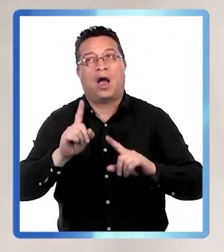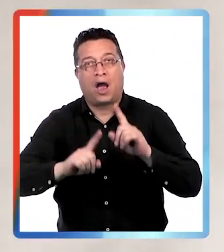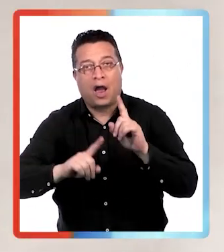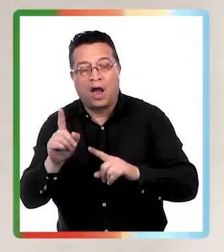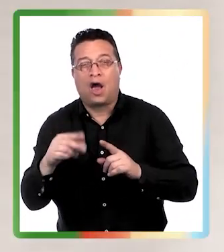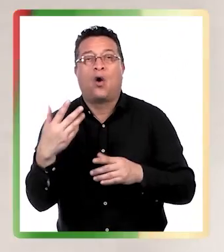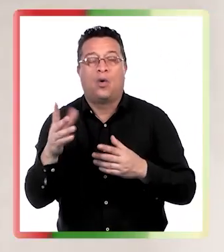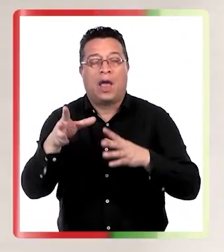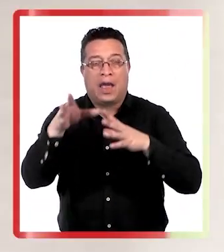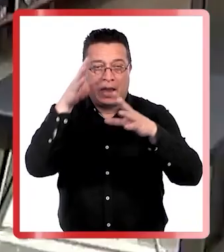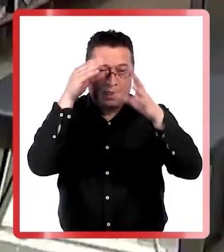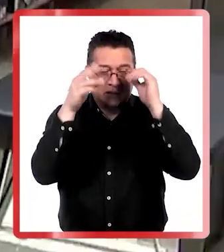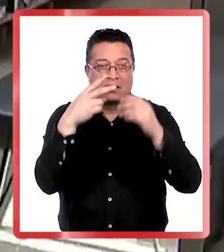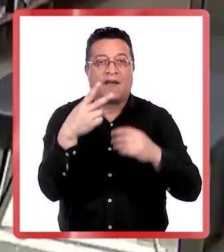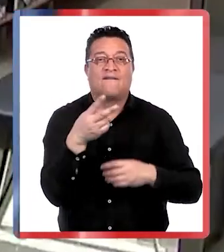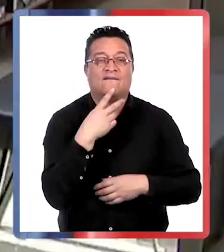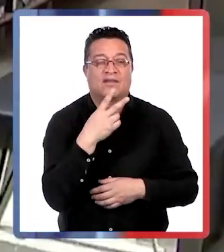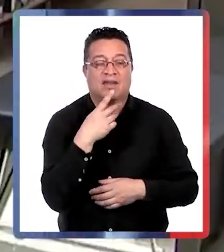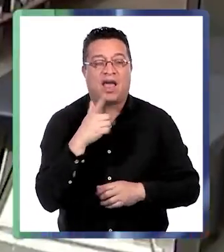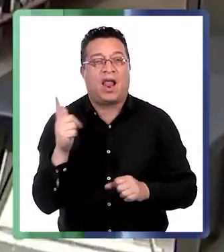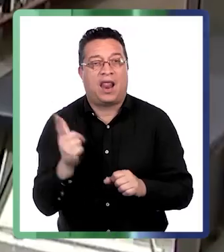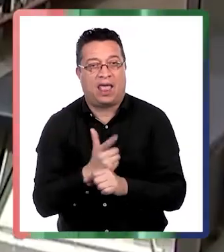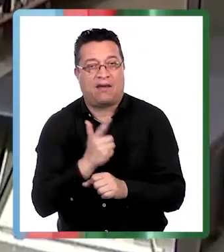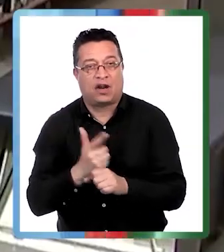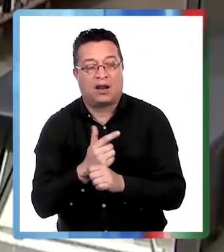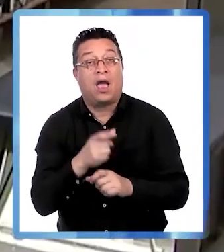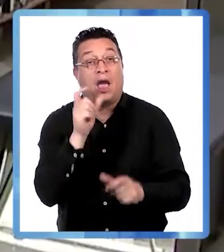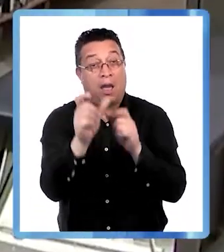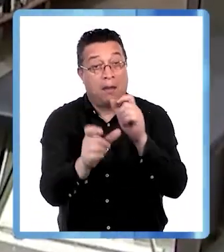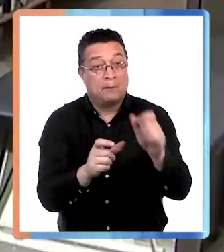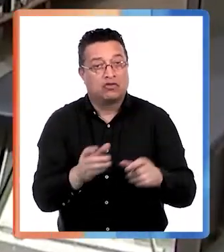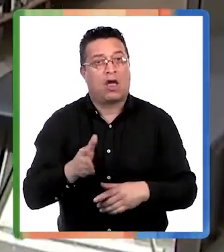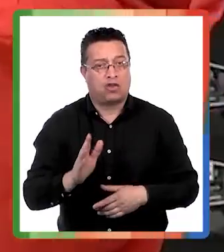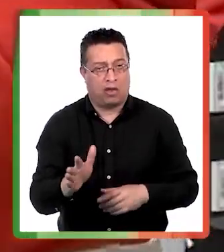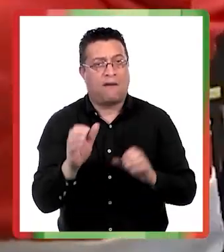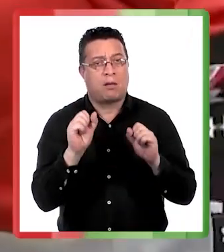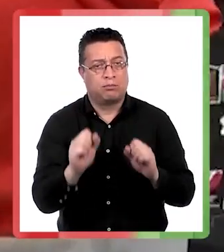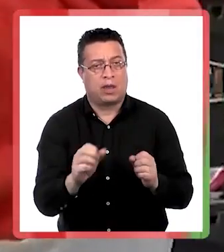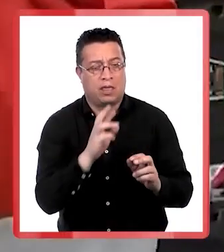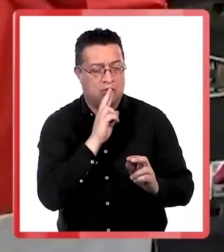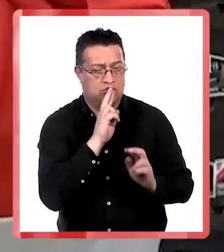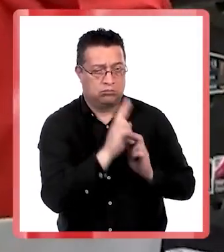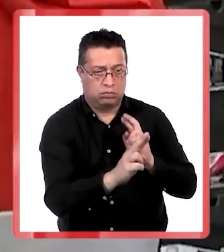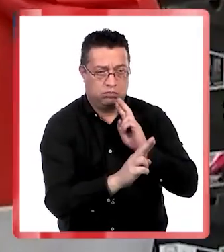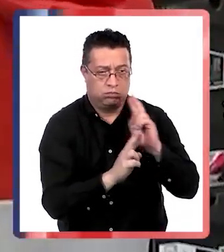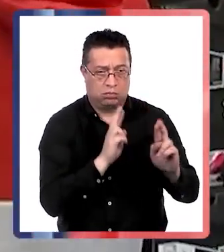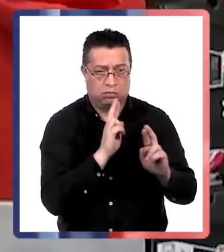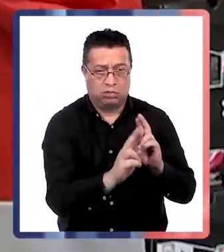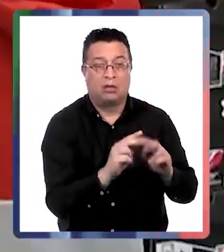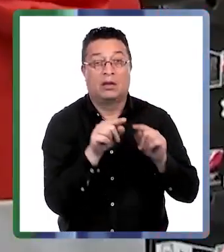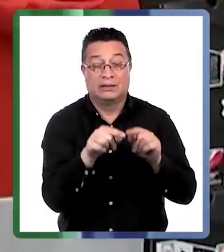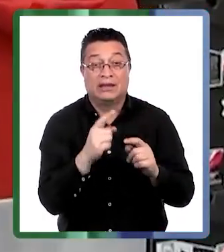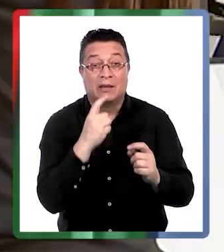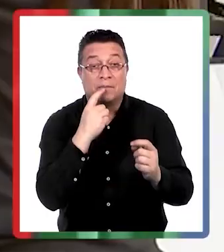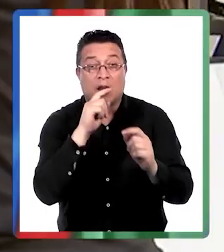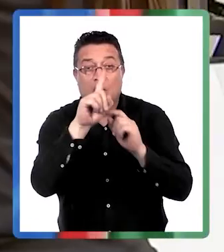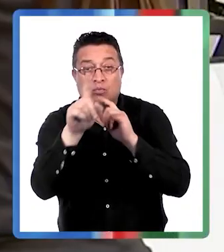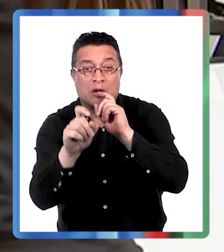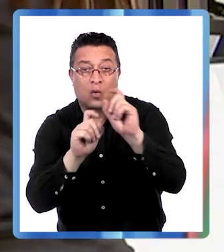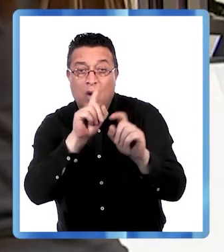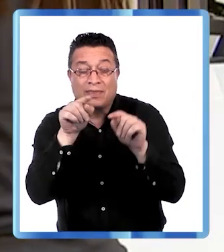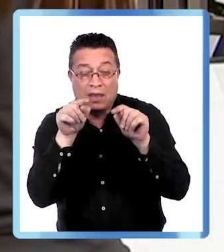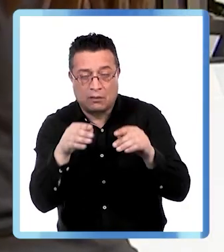en alguna parte de su experiencia o de vida laboral. Así que la gente todavía puede llenarlo y es muy importante además porque esta es una